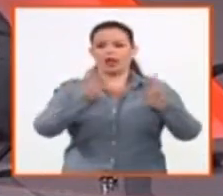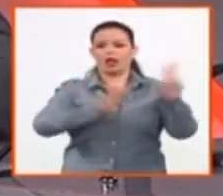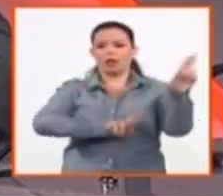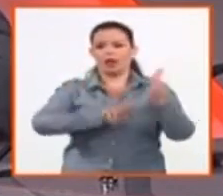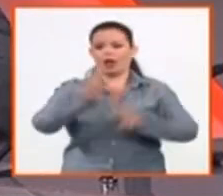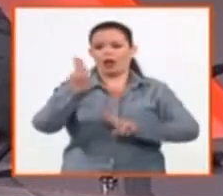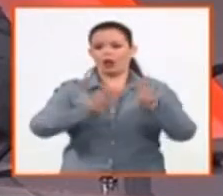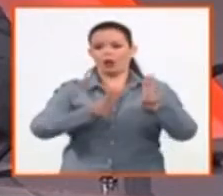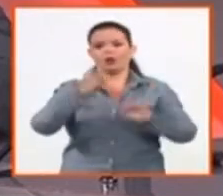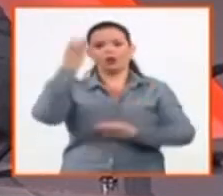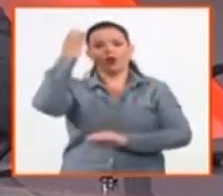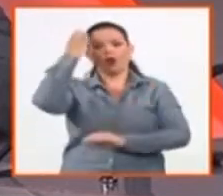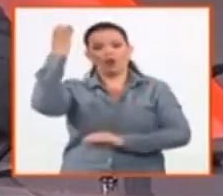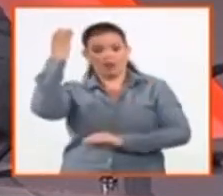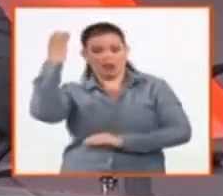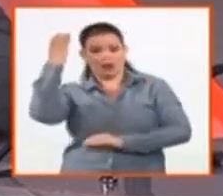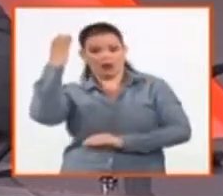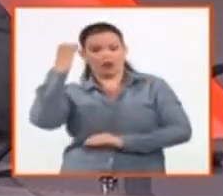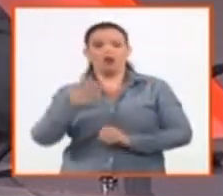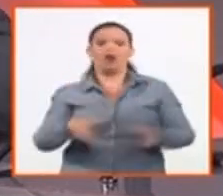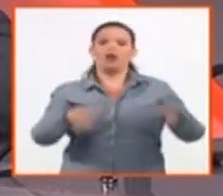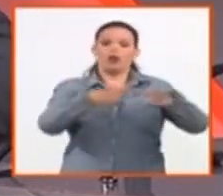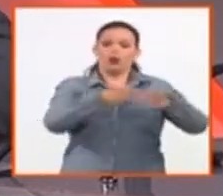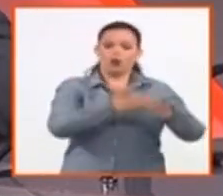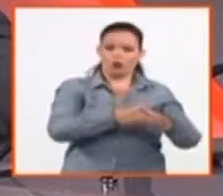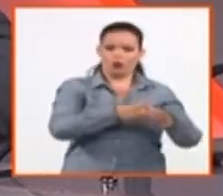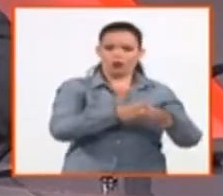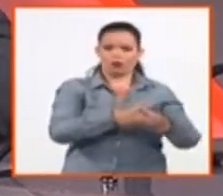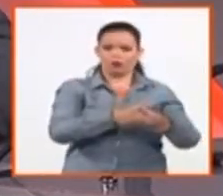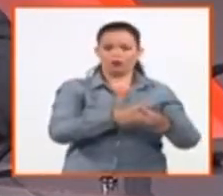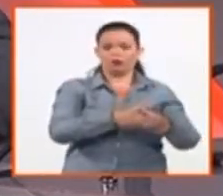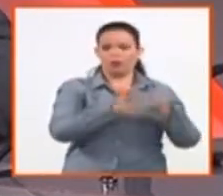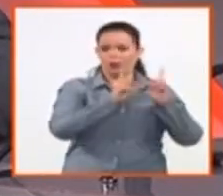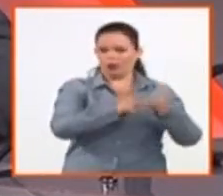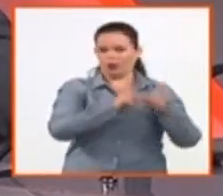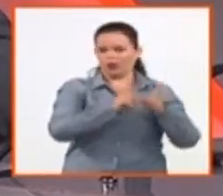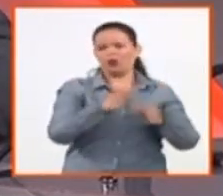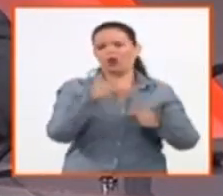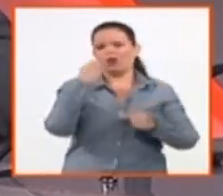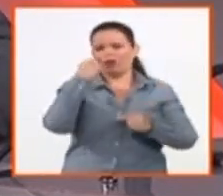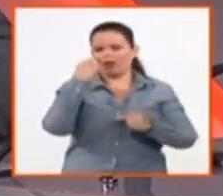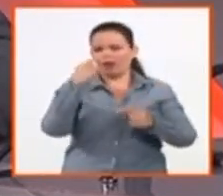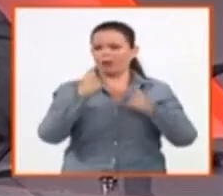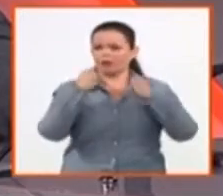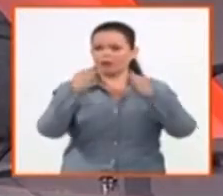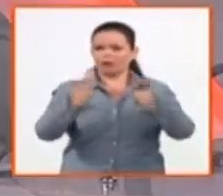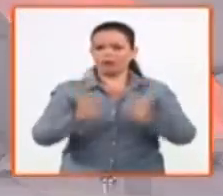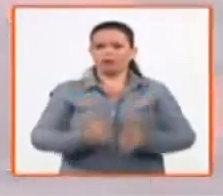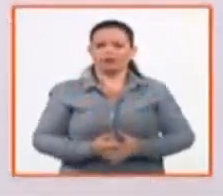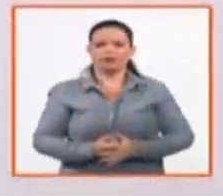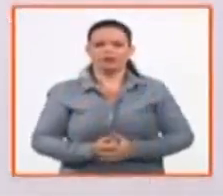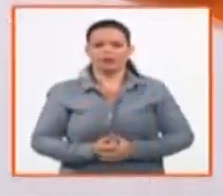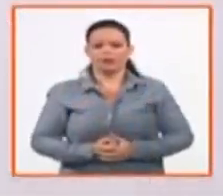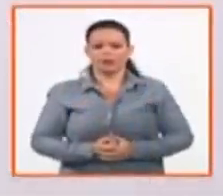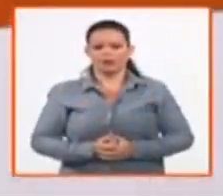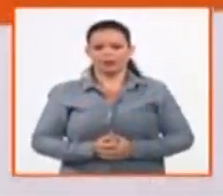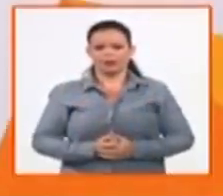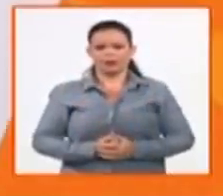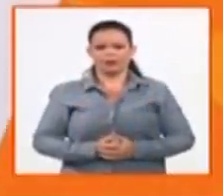la oposición de ese país. Veamos cuáles fueron los resultados de esta nueva cita.